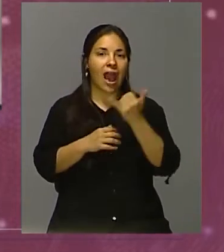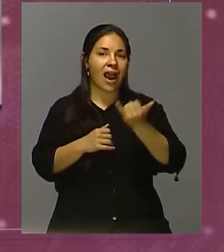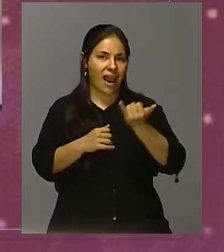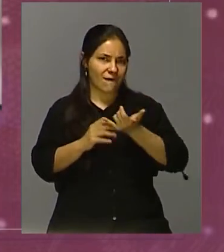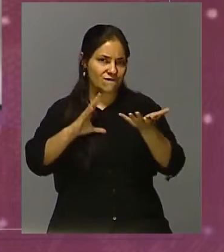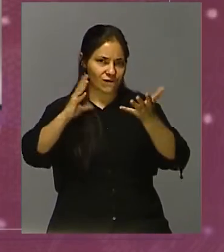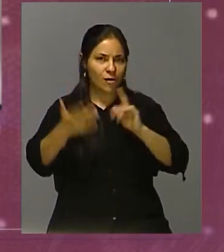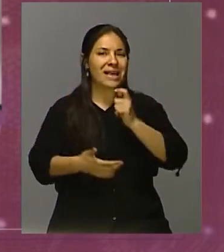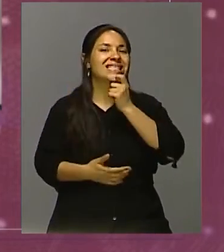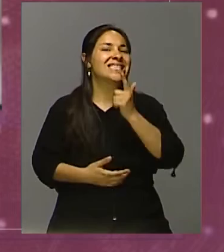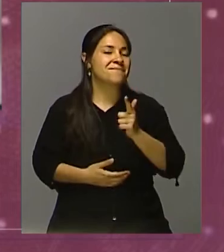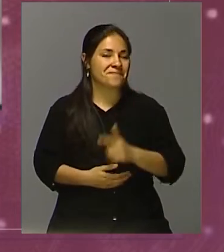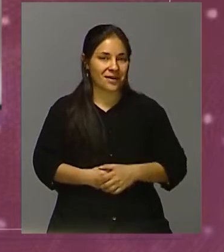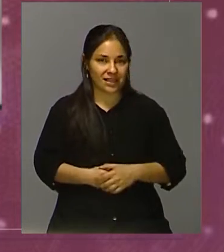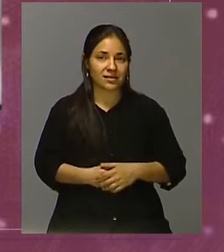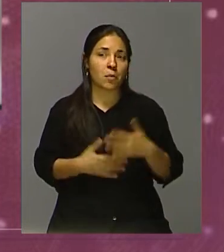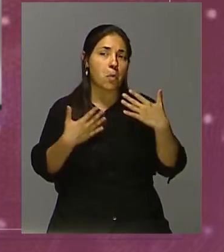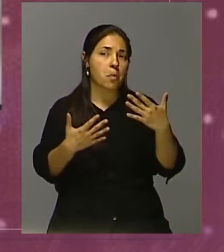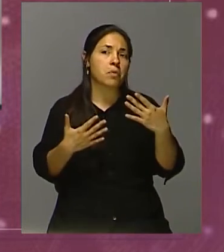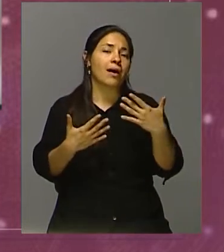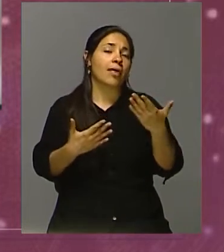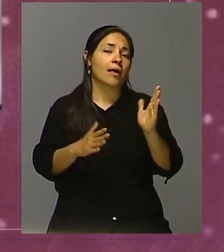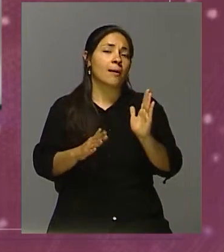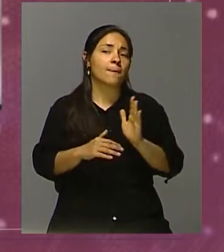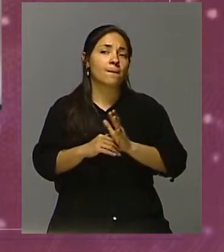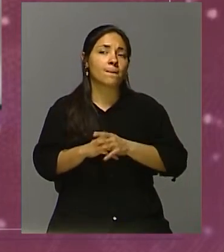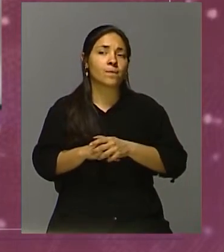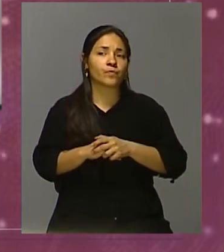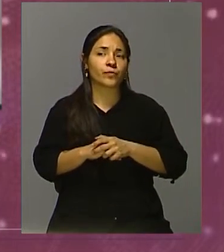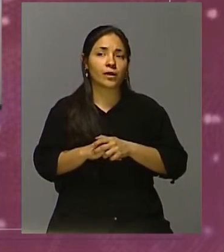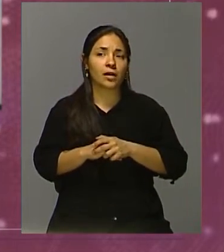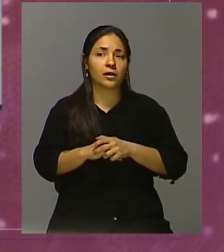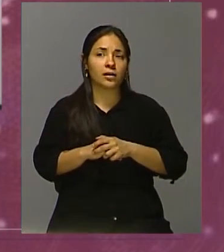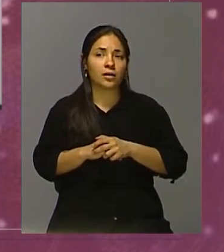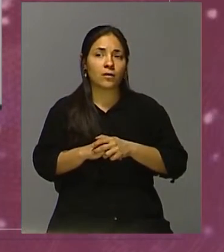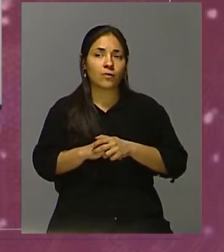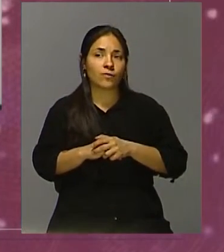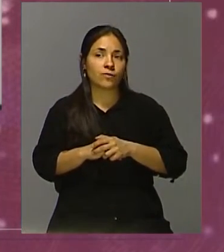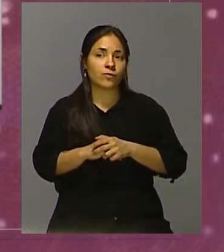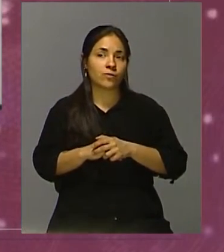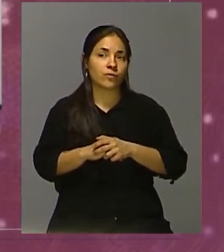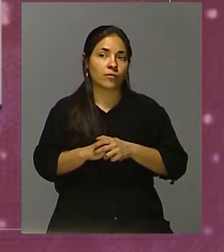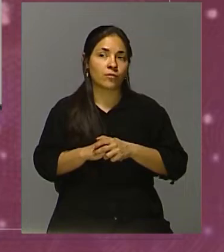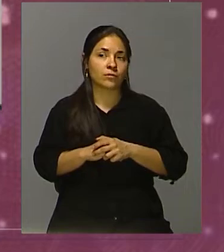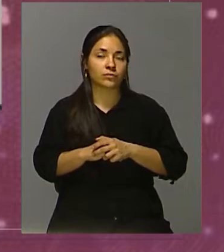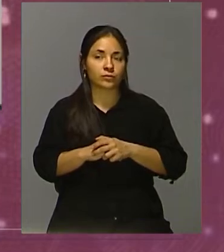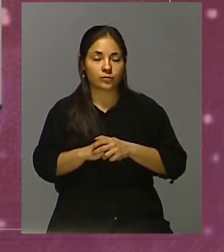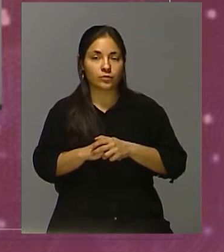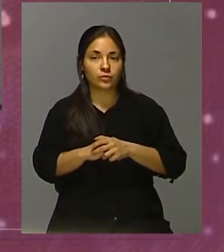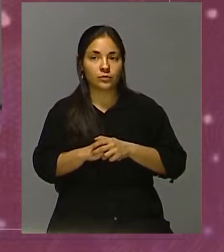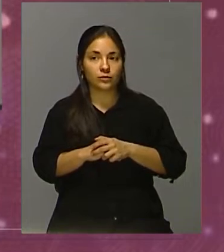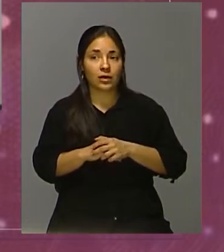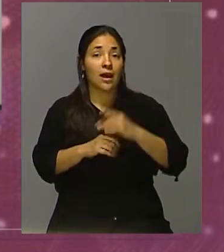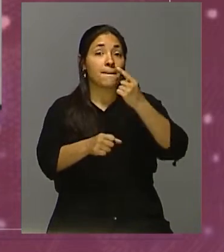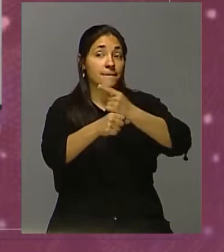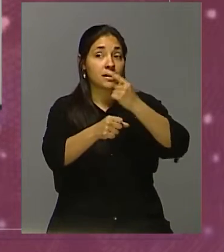que uno tiene que adaptar, ¿cómo te diría?, a pie juntillas, ¿no? Pero en primer lugar